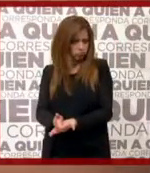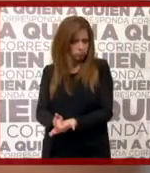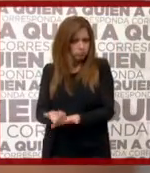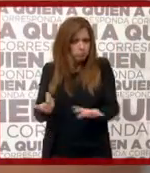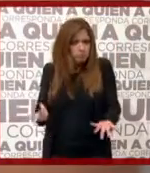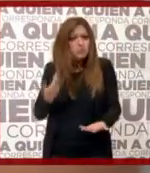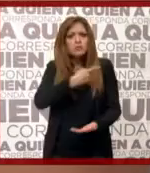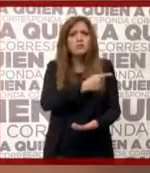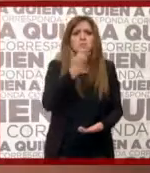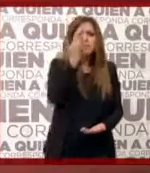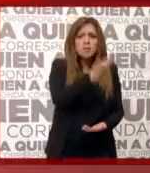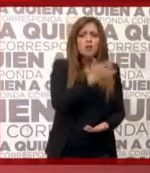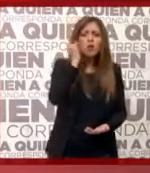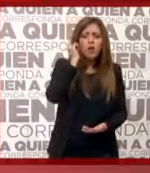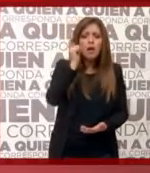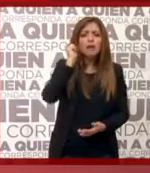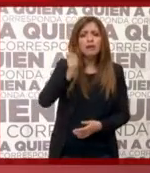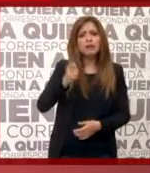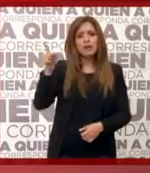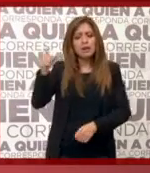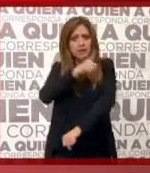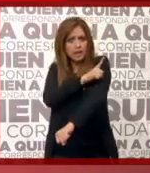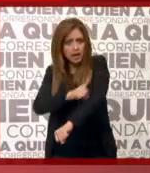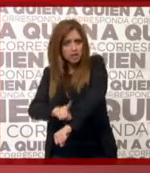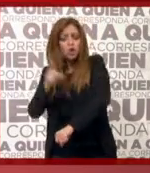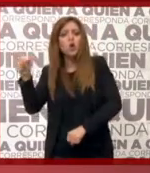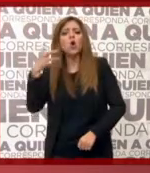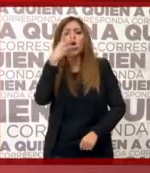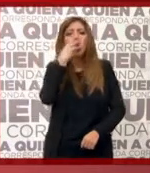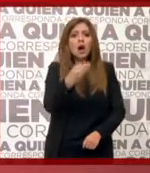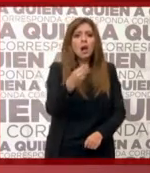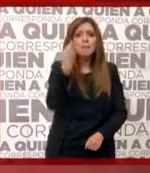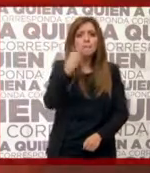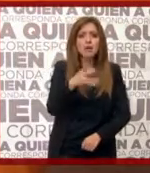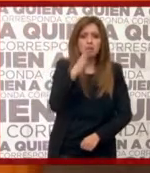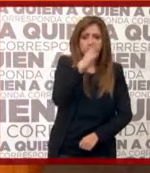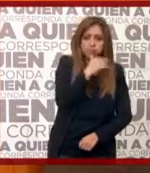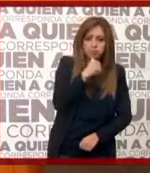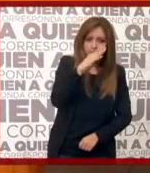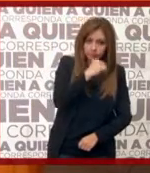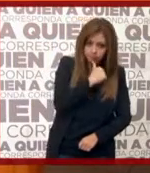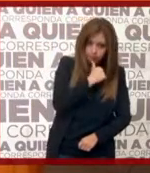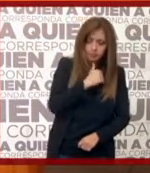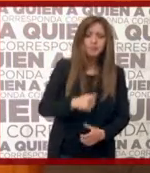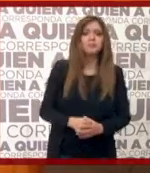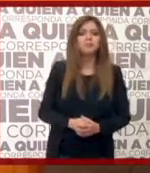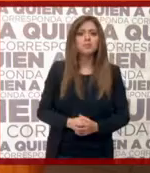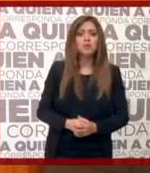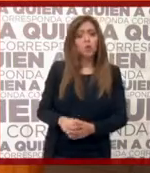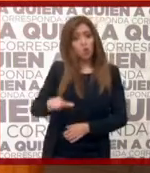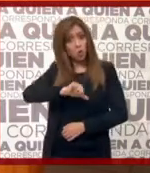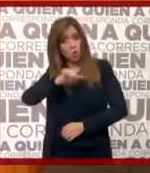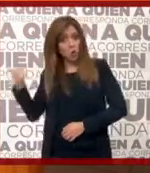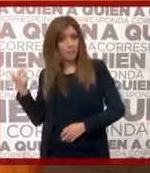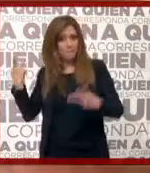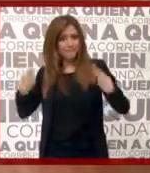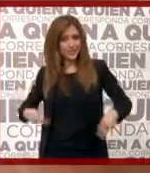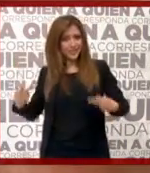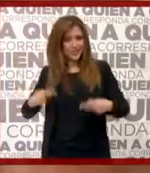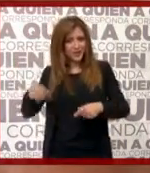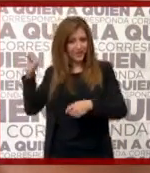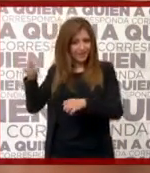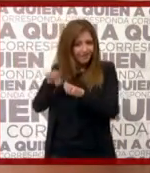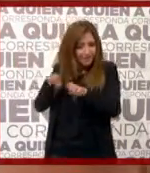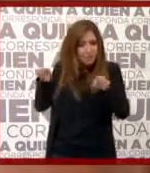intentado solucionar el asunto en la delegación Coyoacán, pero que ha sido inútil. Platicamos con otra de las personas implicadas, quien